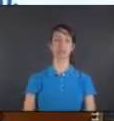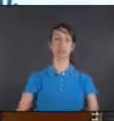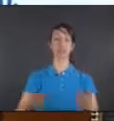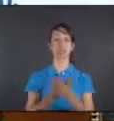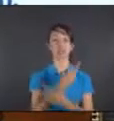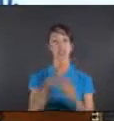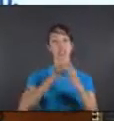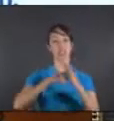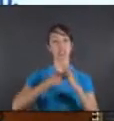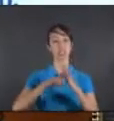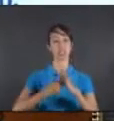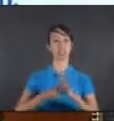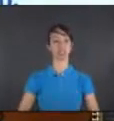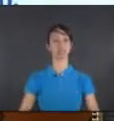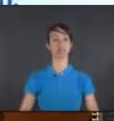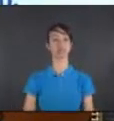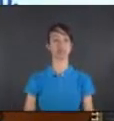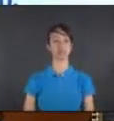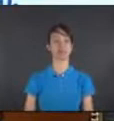Andaba de parranda.